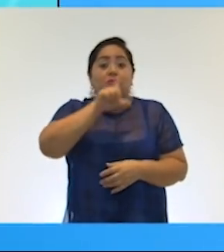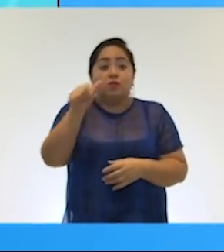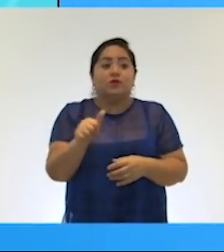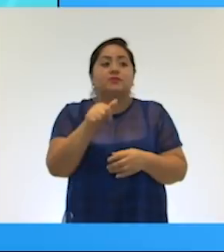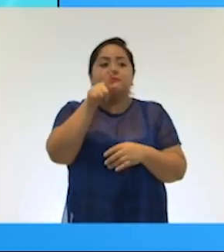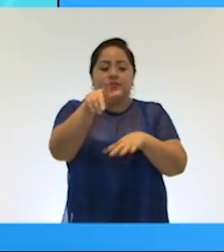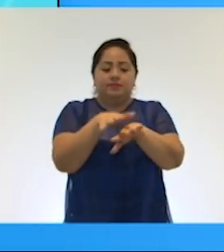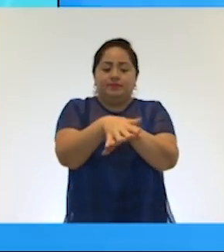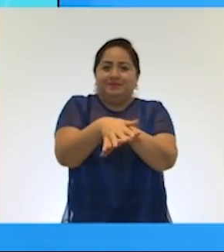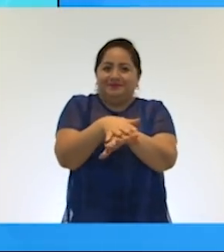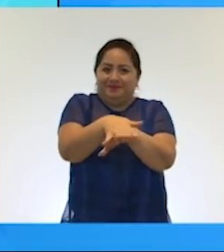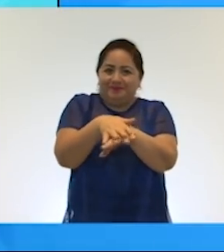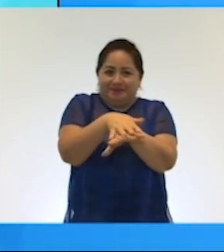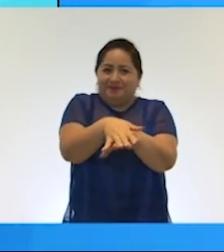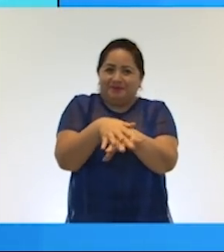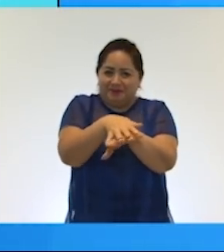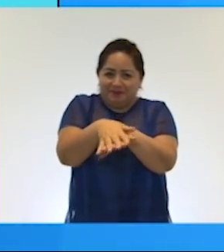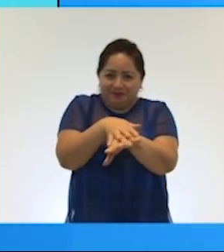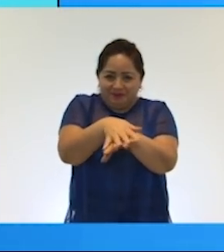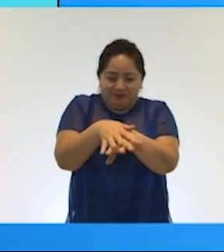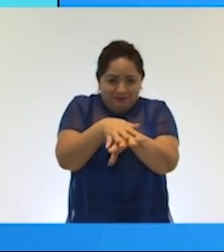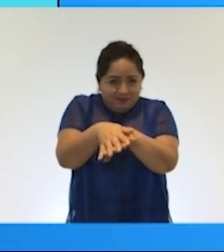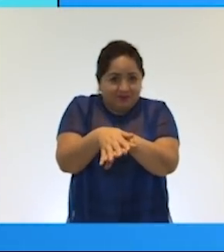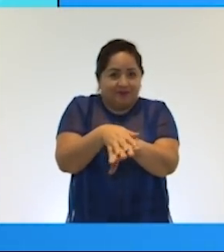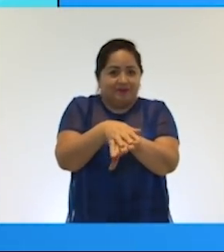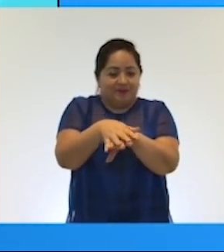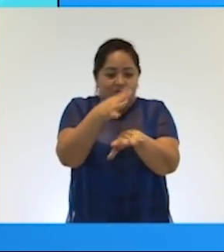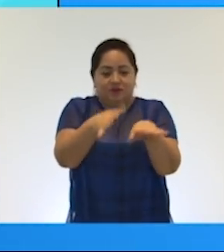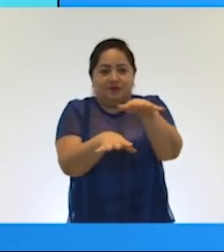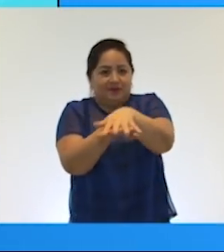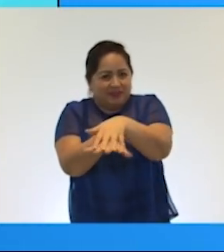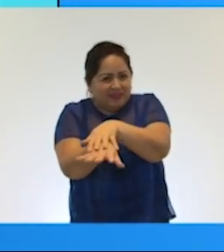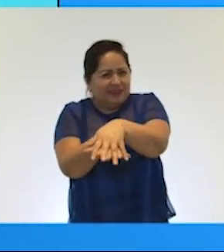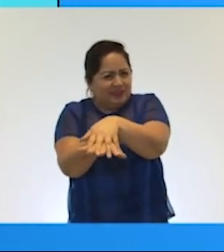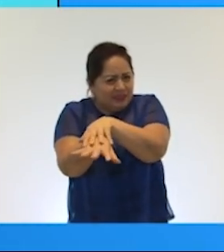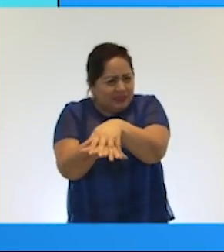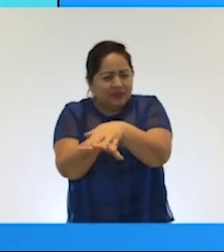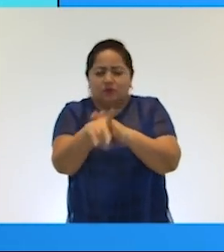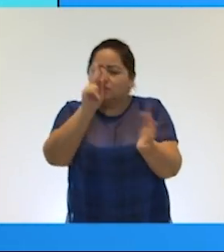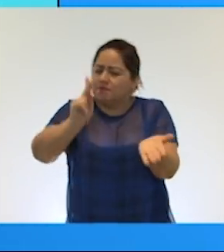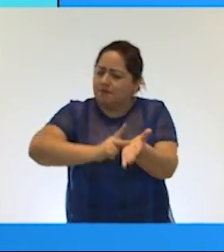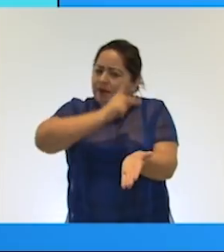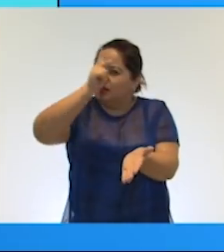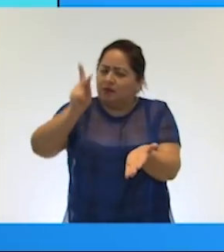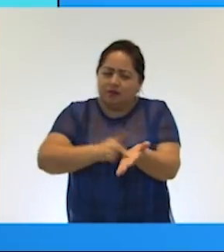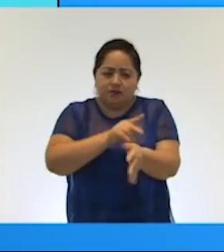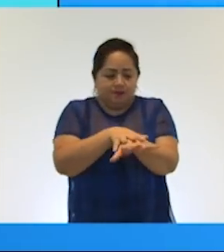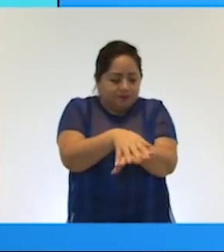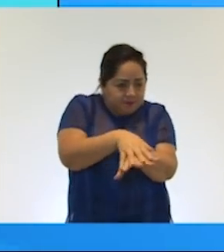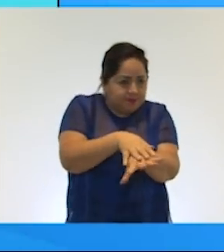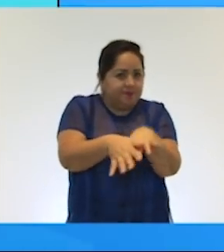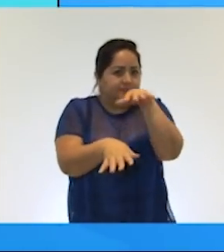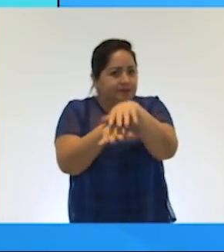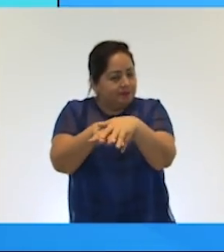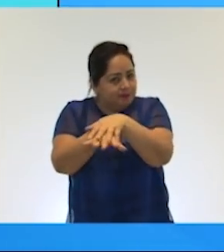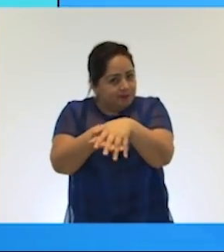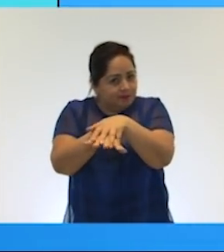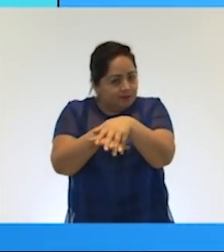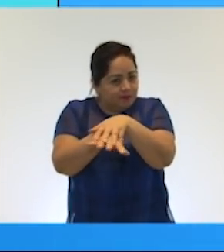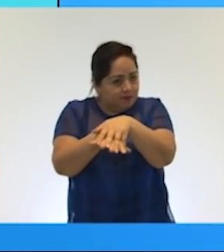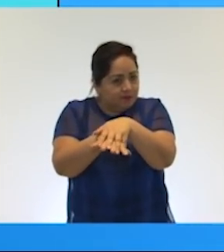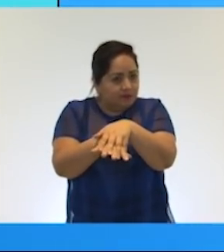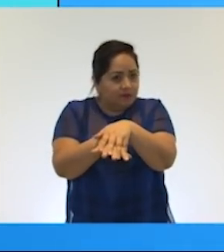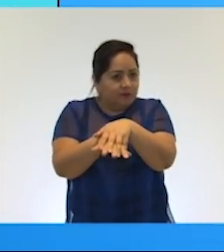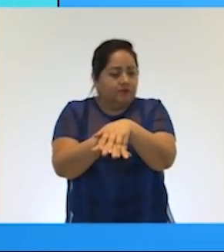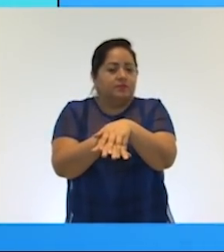la palma de una de tus manos contra el dorso de la otra, entrelazando los dedos. Repite lo mismo con la otra mano. Frota los